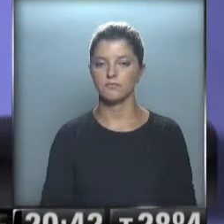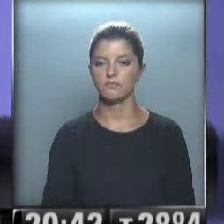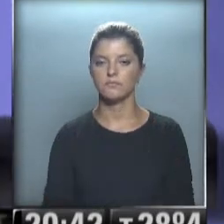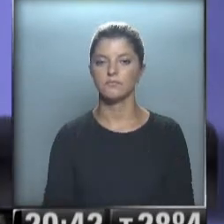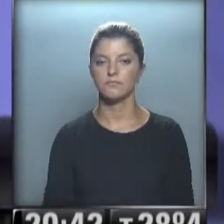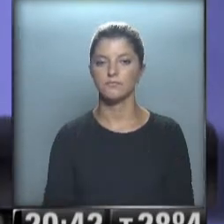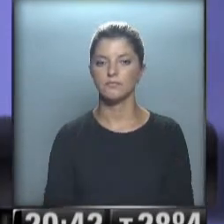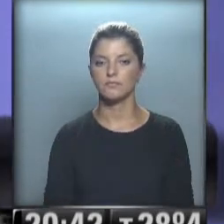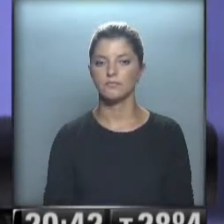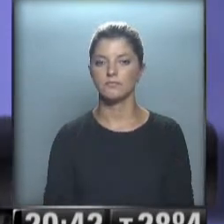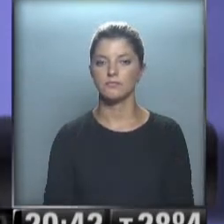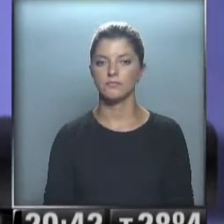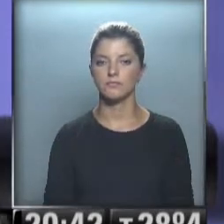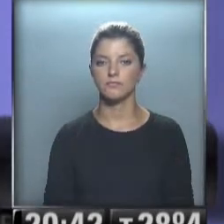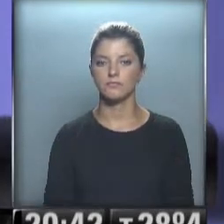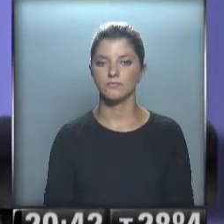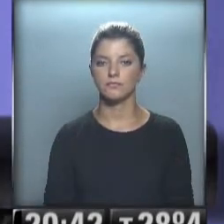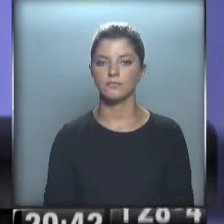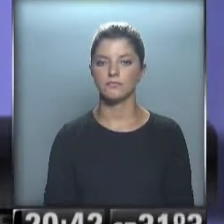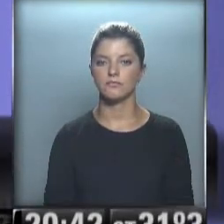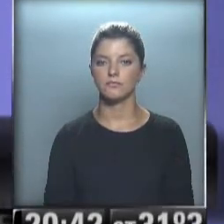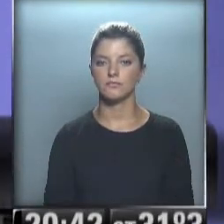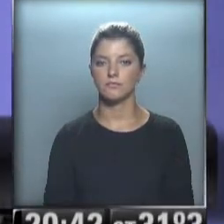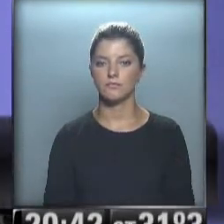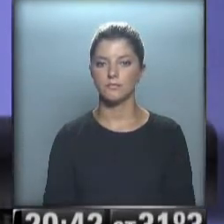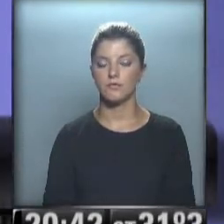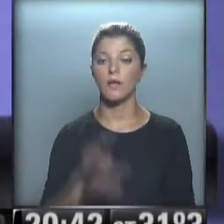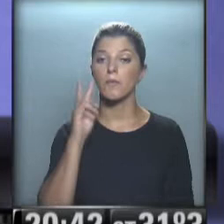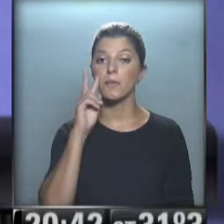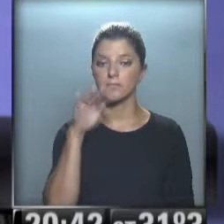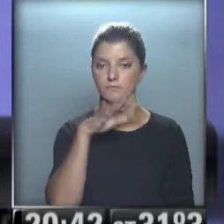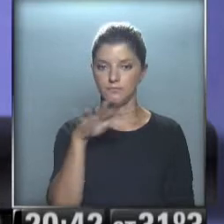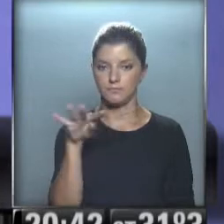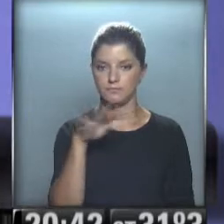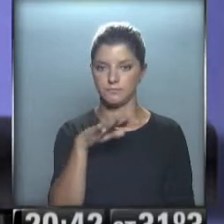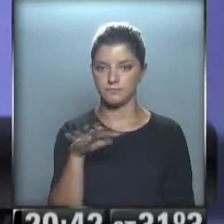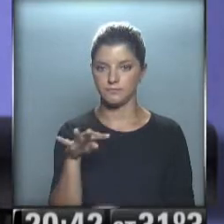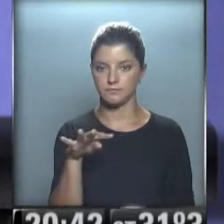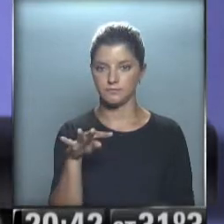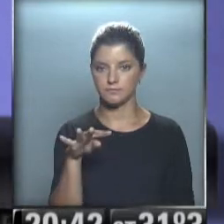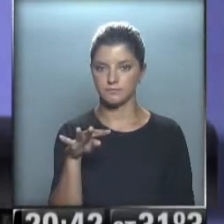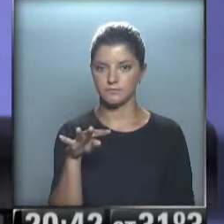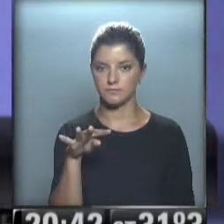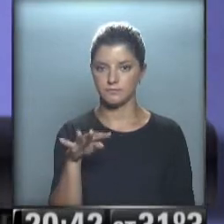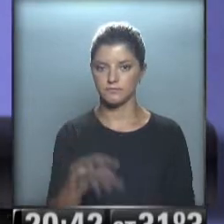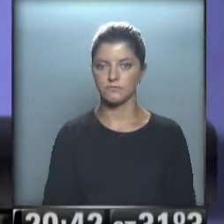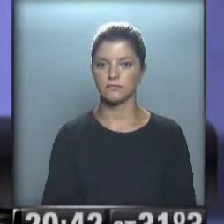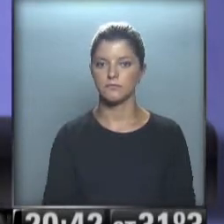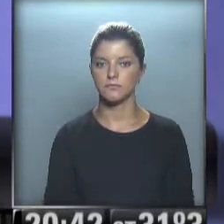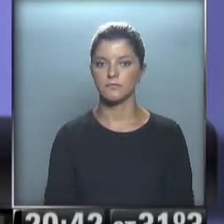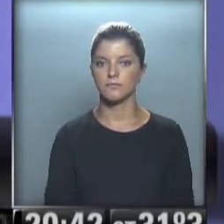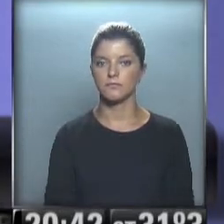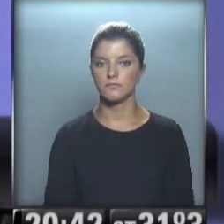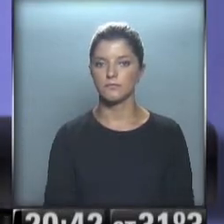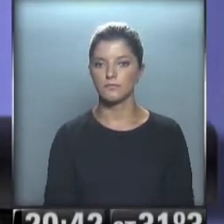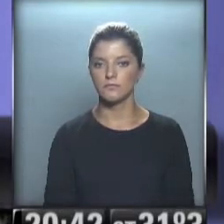regular, they were persistent, and they were systematic, and they've been going on for years, such that the evidence we